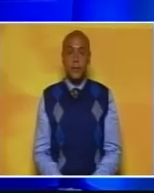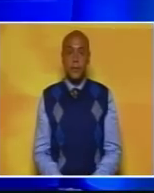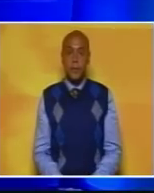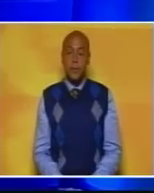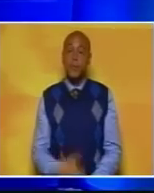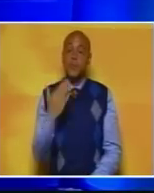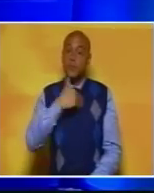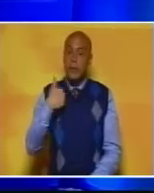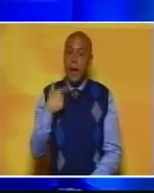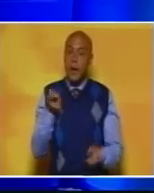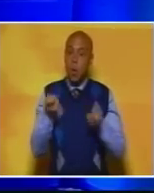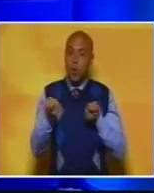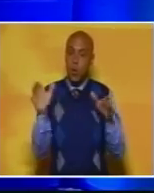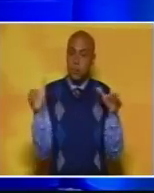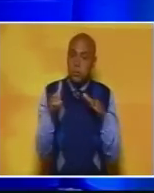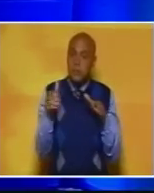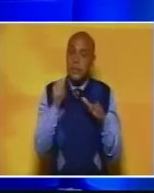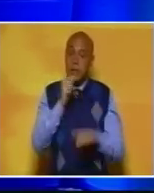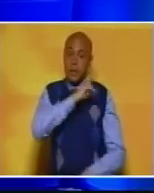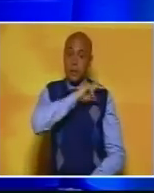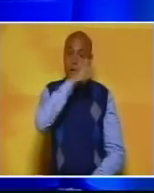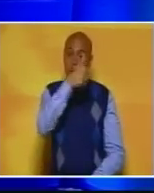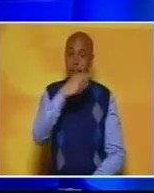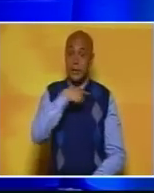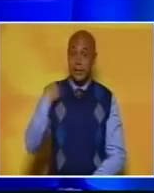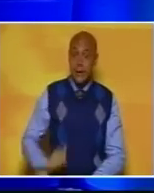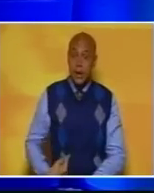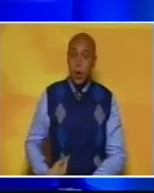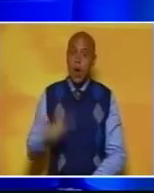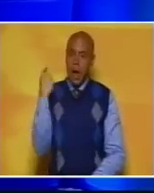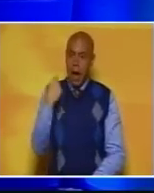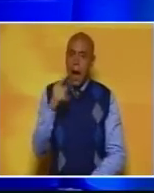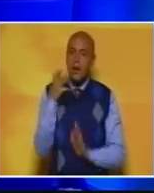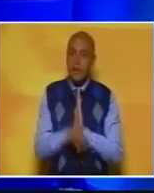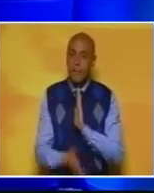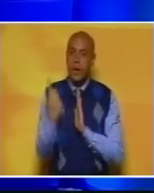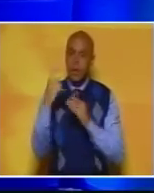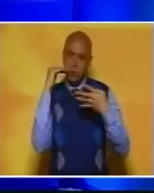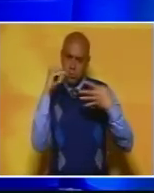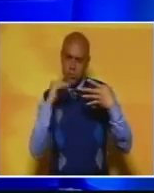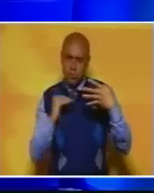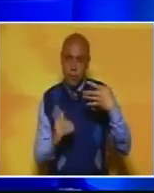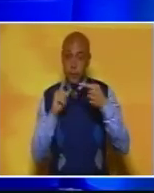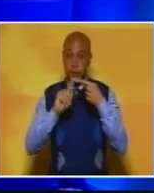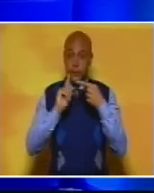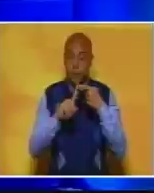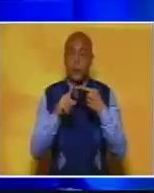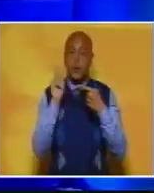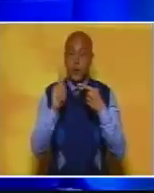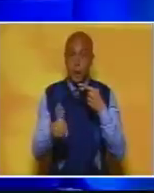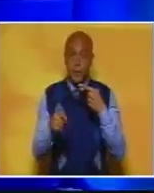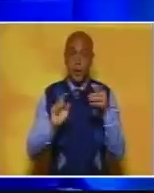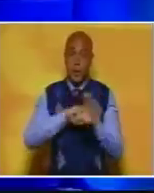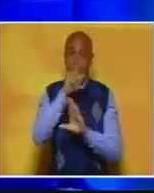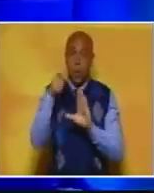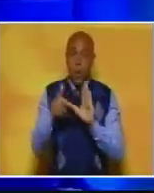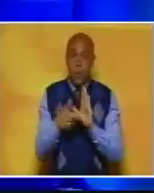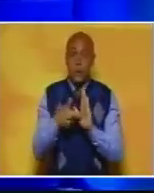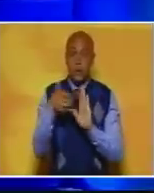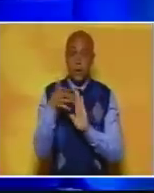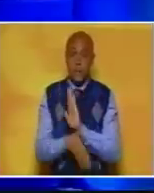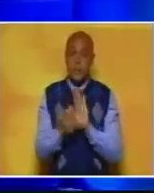Para limitar la propagación del virus, las autoridades chinas toman una serie de medidas que incluyen el bloqueo total o parcial